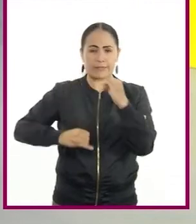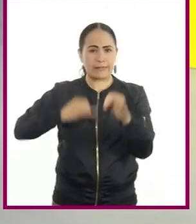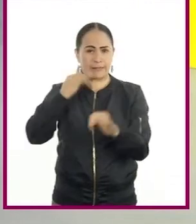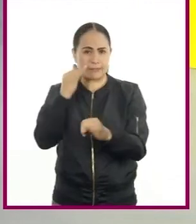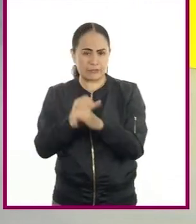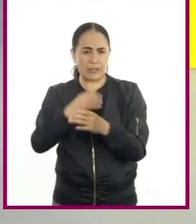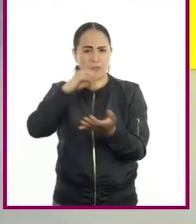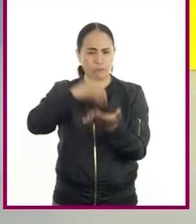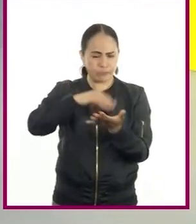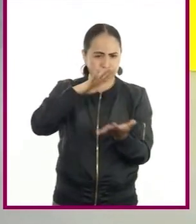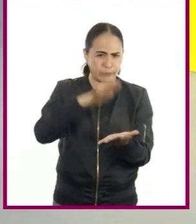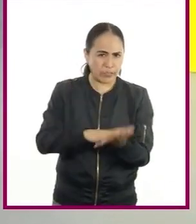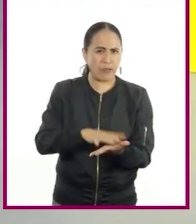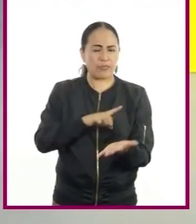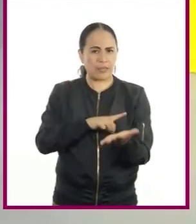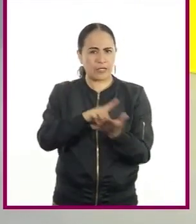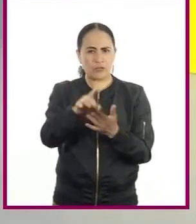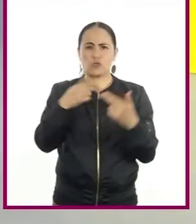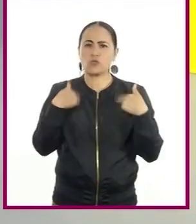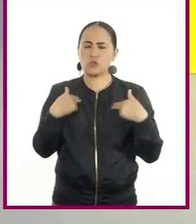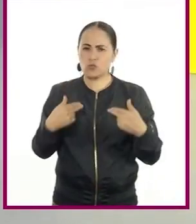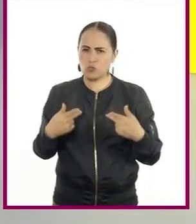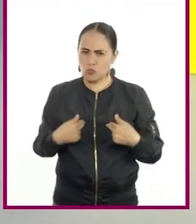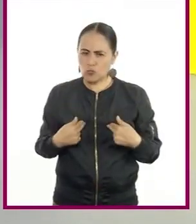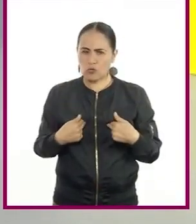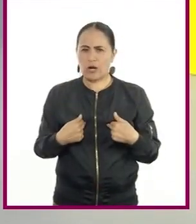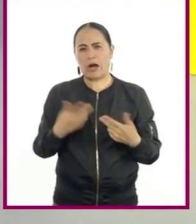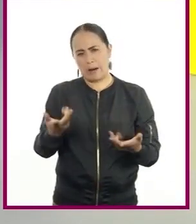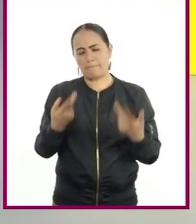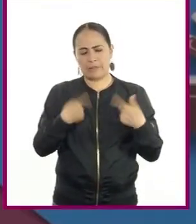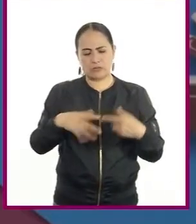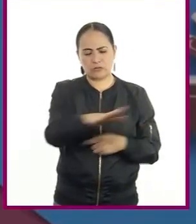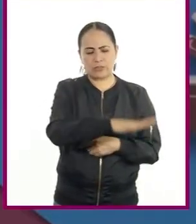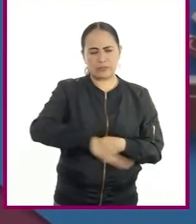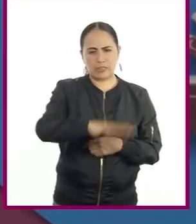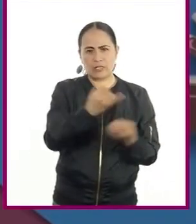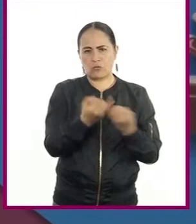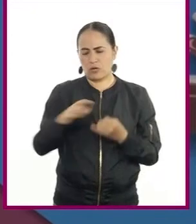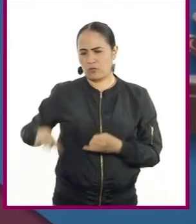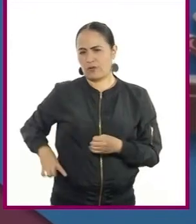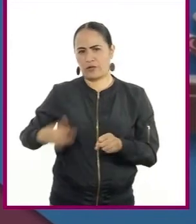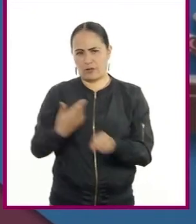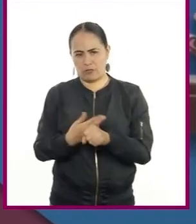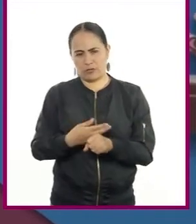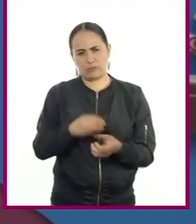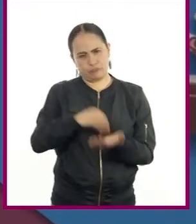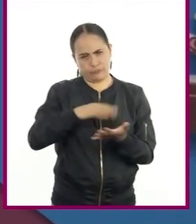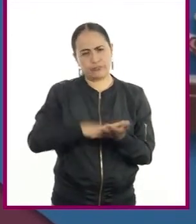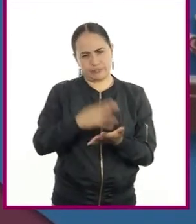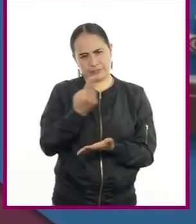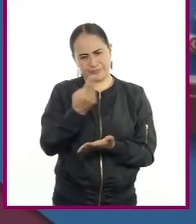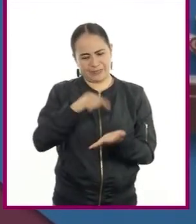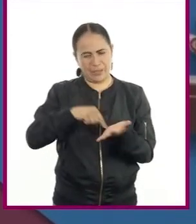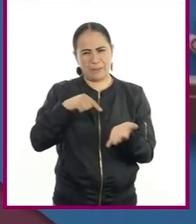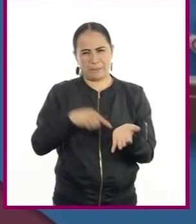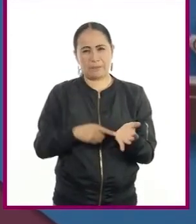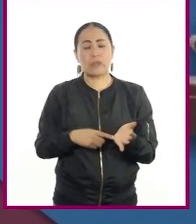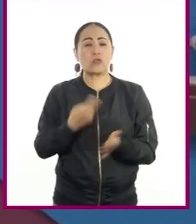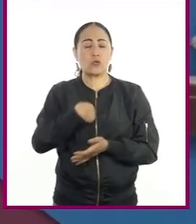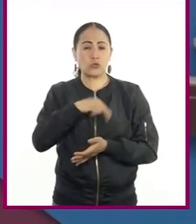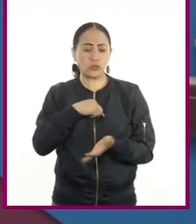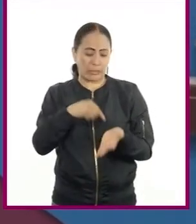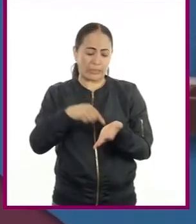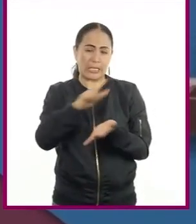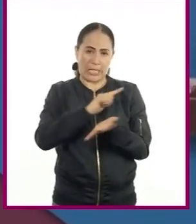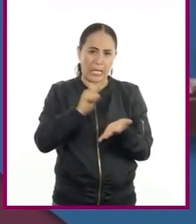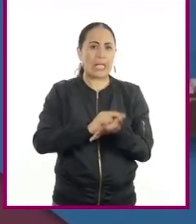derechos y obligaciones de los individuos y de sus gobernantes. Es importante que conozcamos las leyes que nos